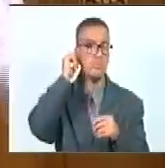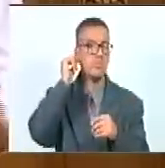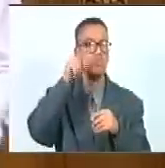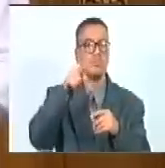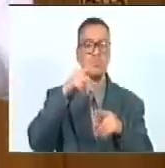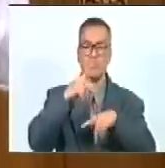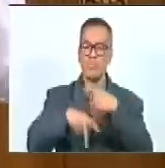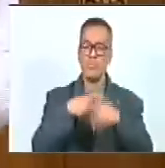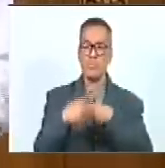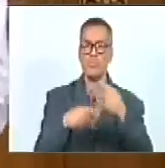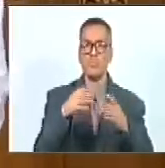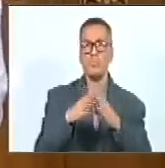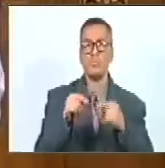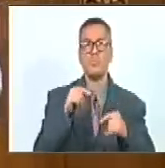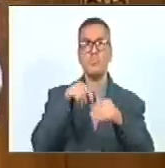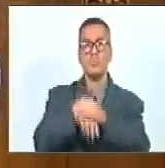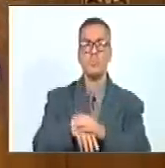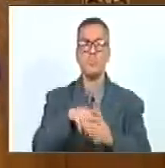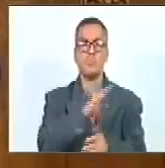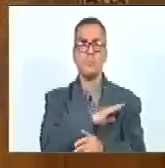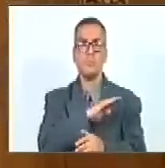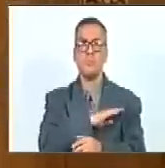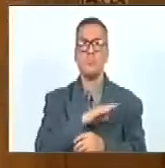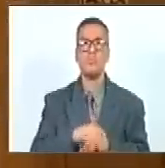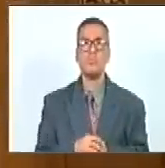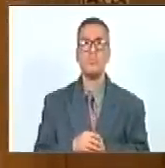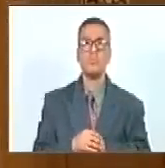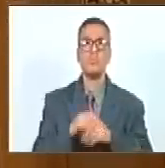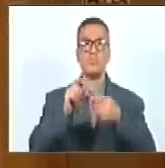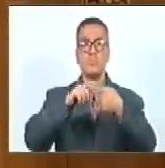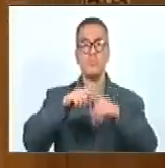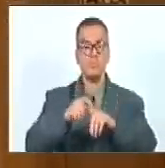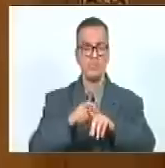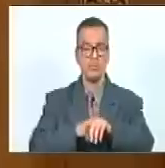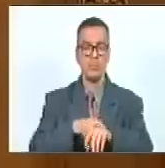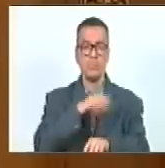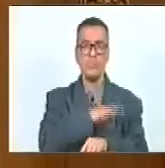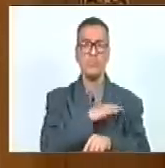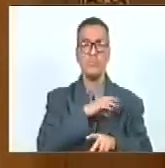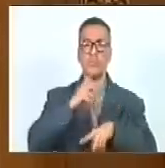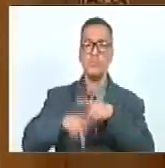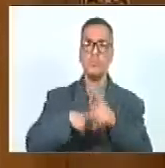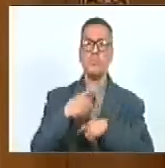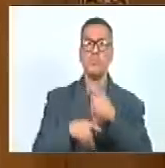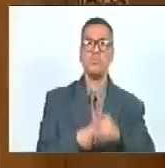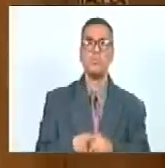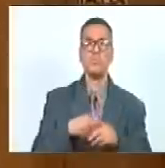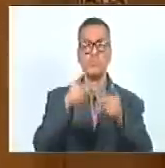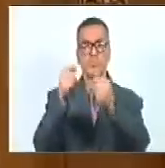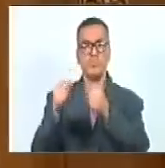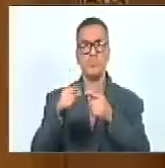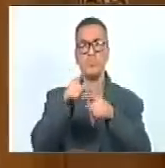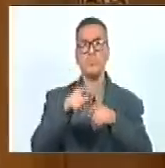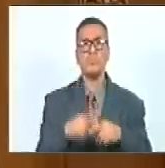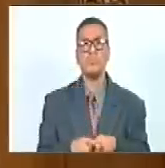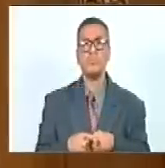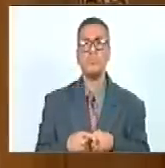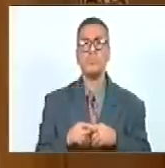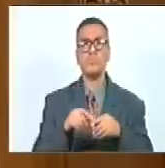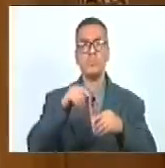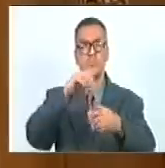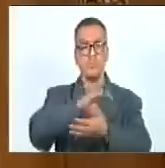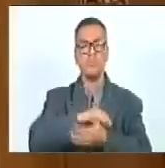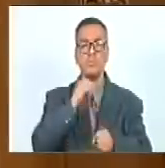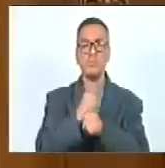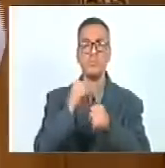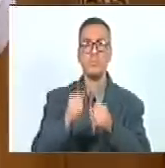el desarrollo de sus asociaciones propias de carácter social, productiva y económica, como son los sindicatos y